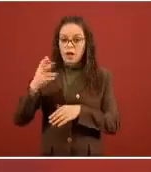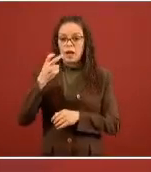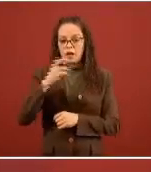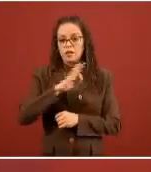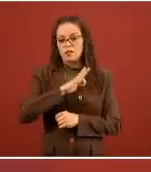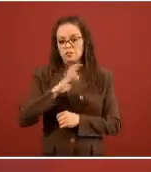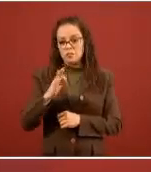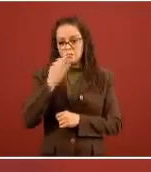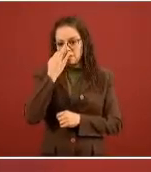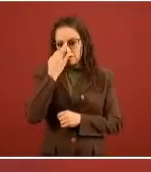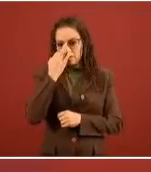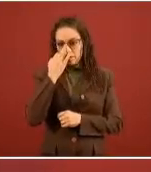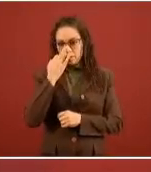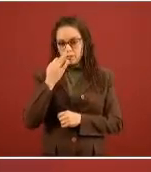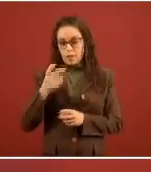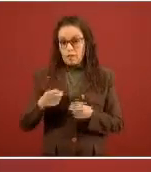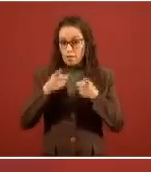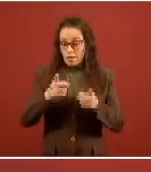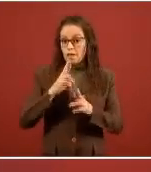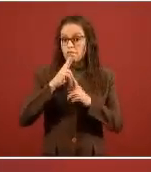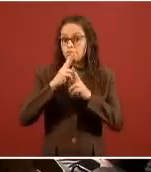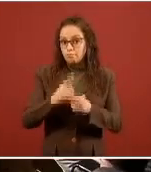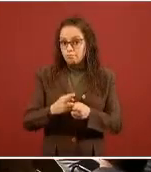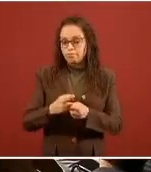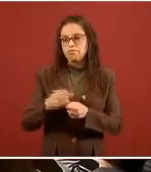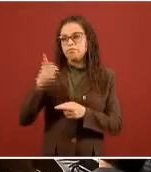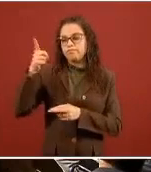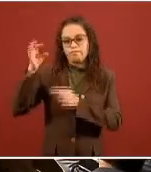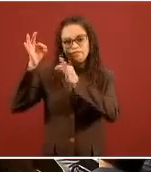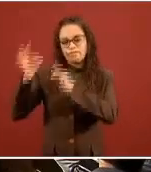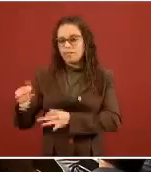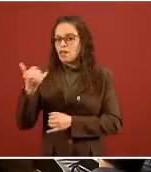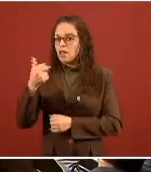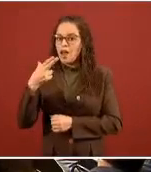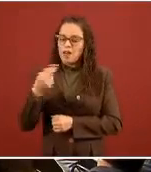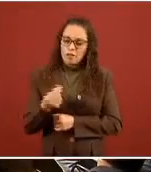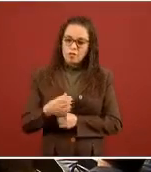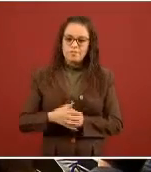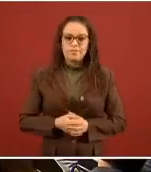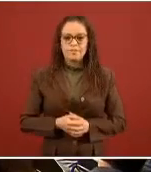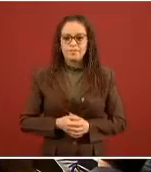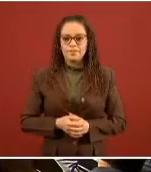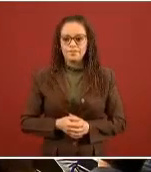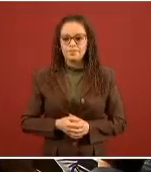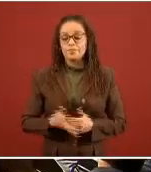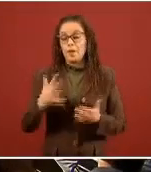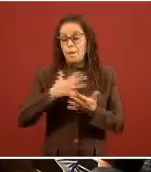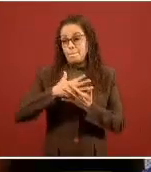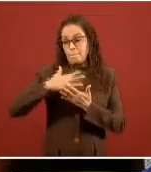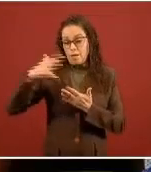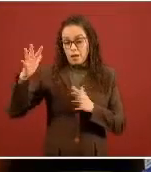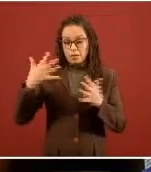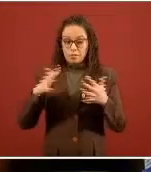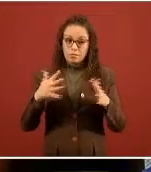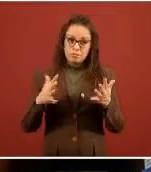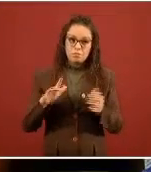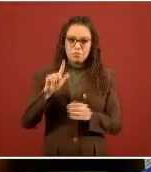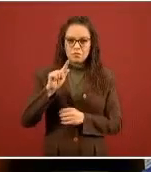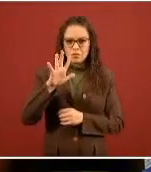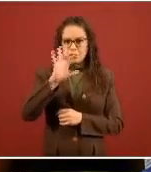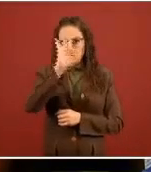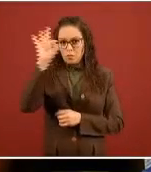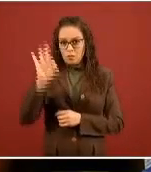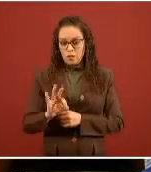no es oportuno como tal. La gran mayoría, estamos hablando de casi el 75% de